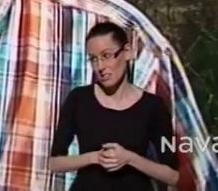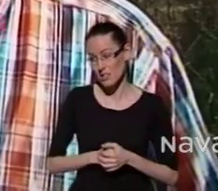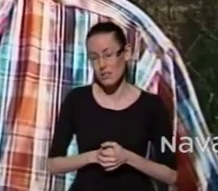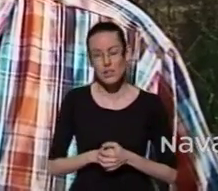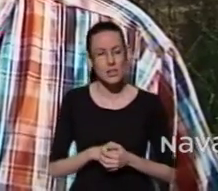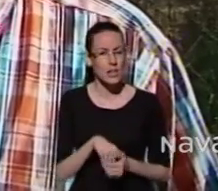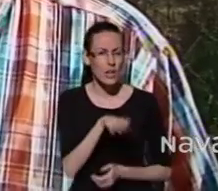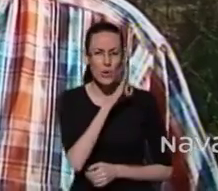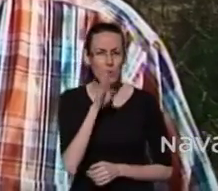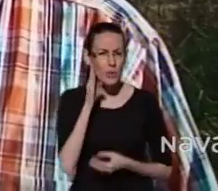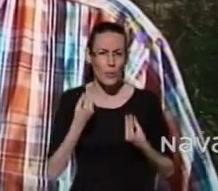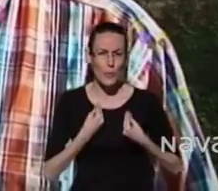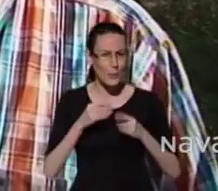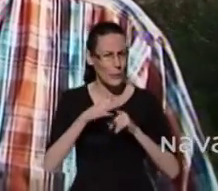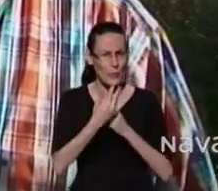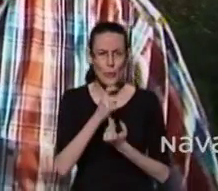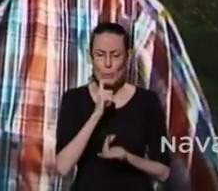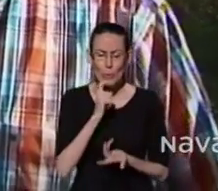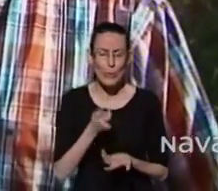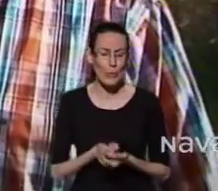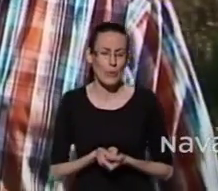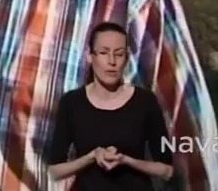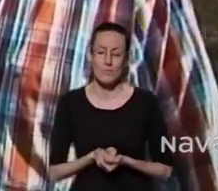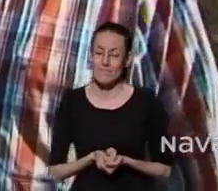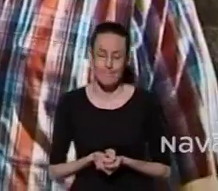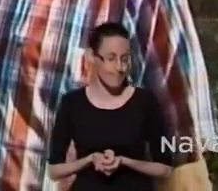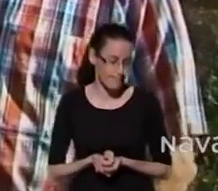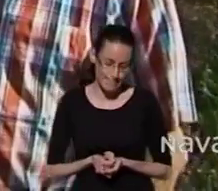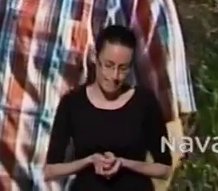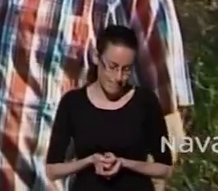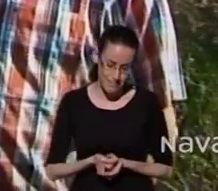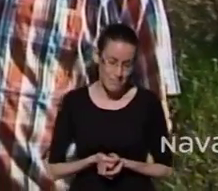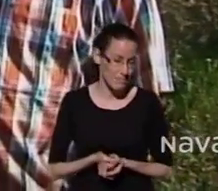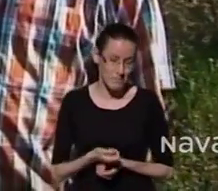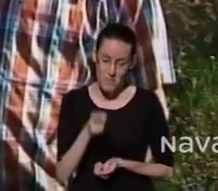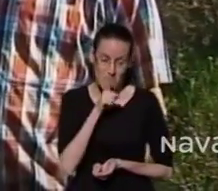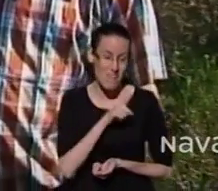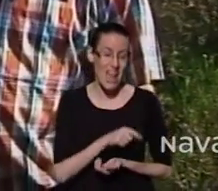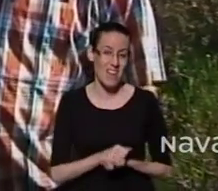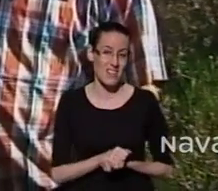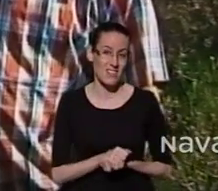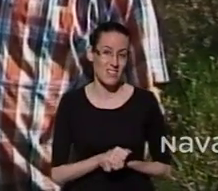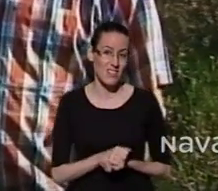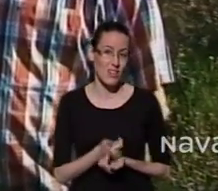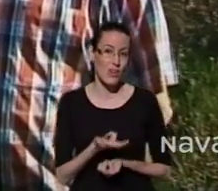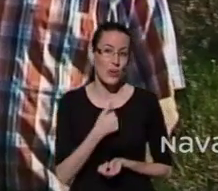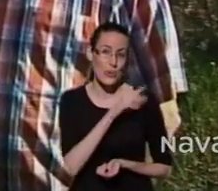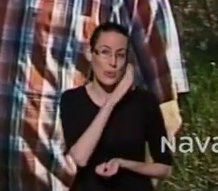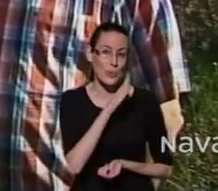¿Y tu madre cómo lo vivió también aquella despedida? ¿Ya? Pues muy mal. Luego le di 2 besos a la